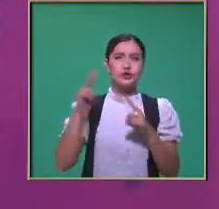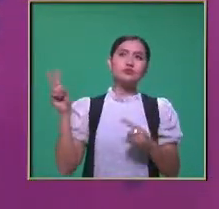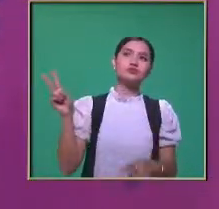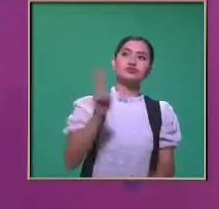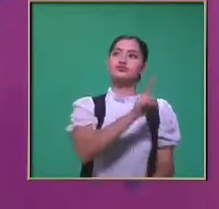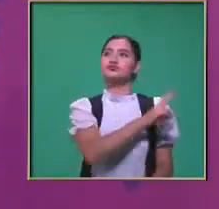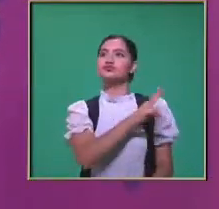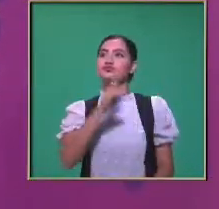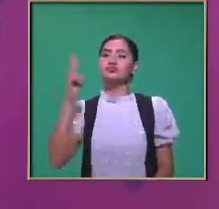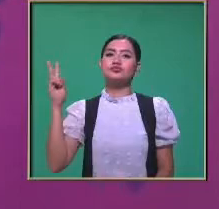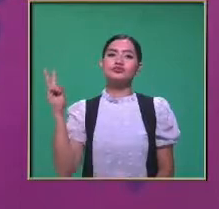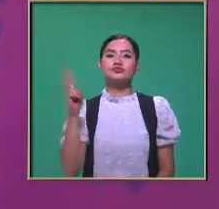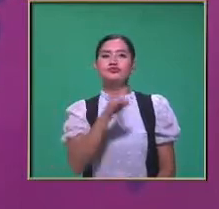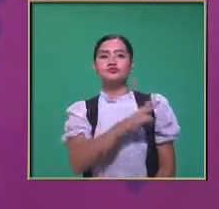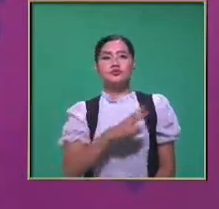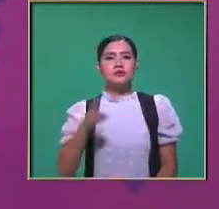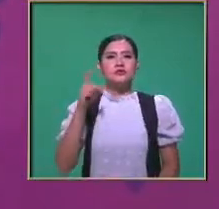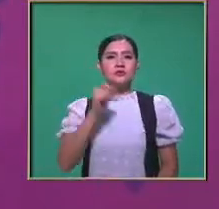lo puedan